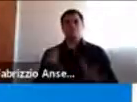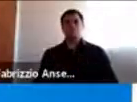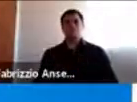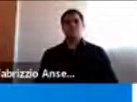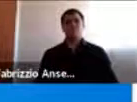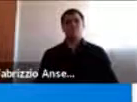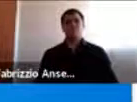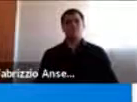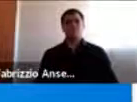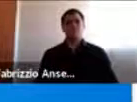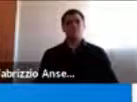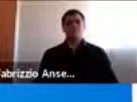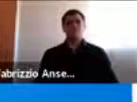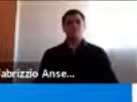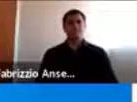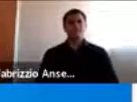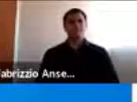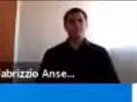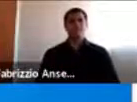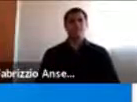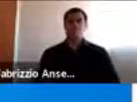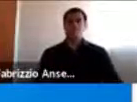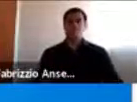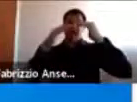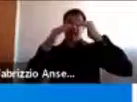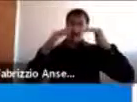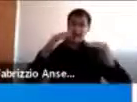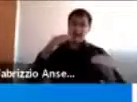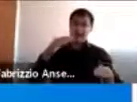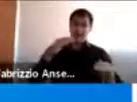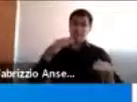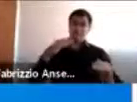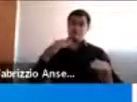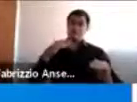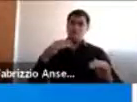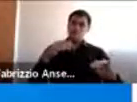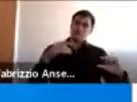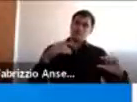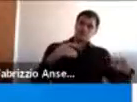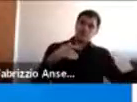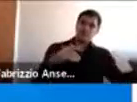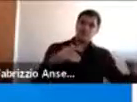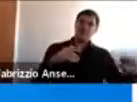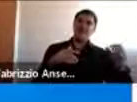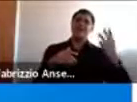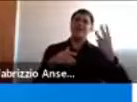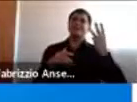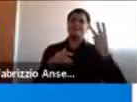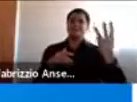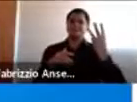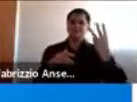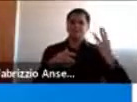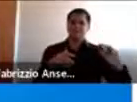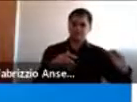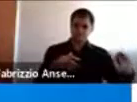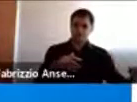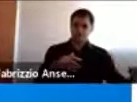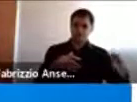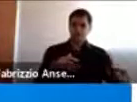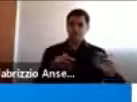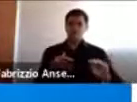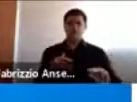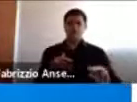aquí abajo a la izquierda ustedes ven tres botones el botón de más a la izquierda es un botón de menú